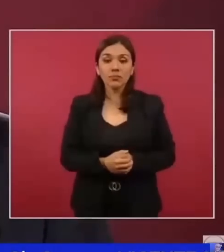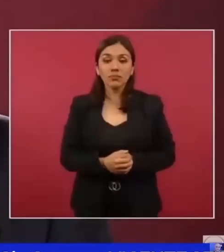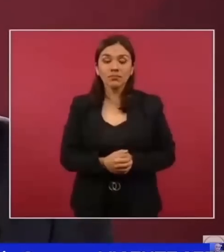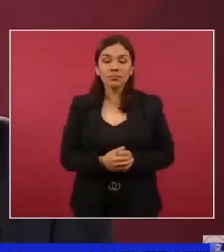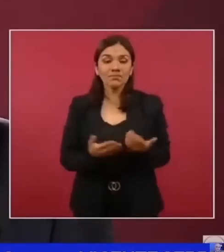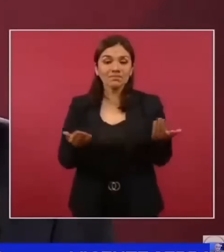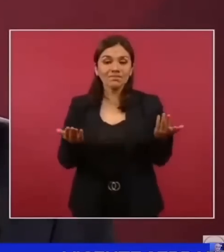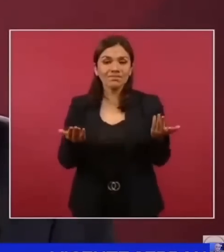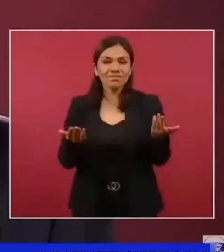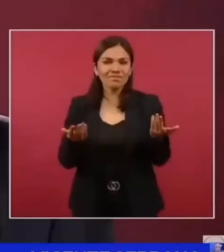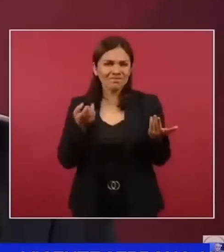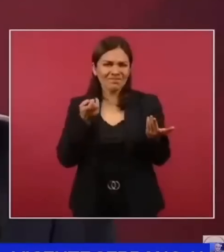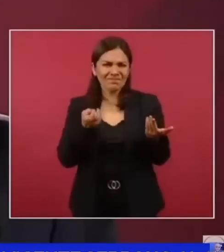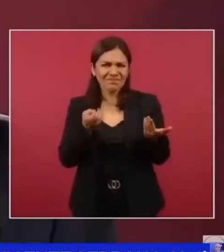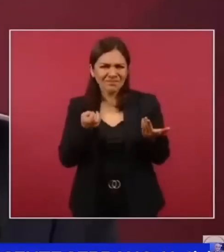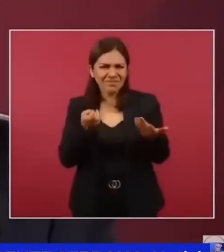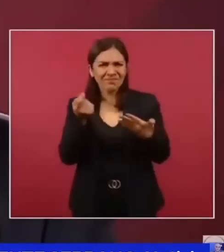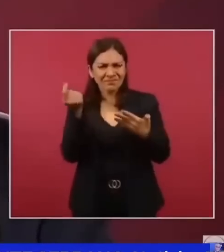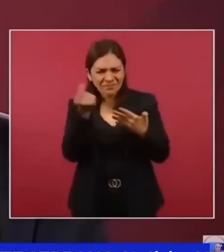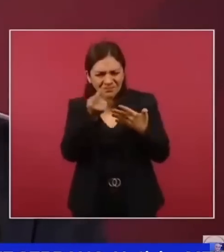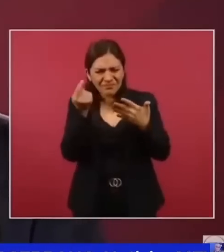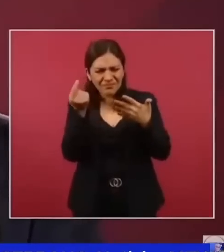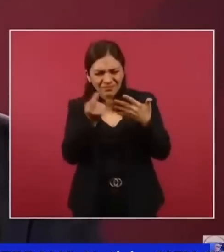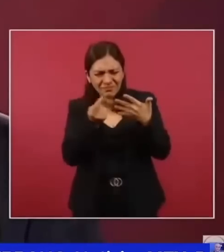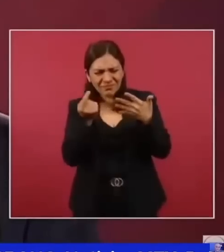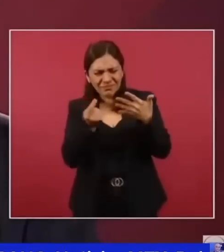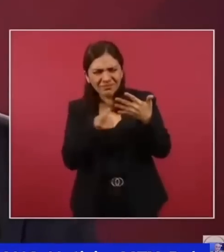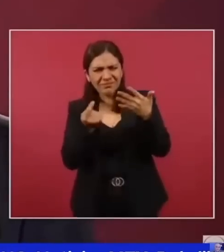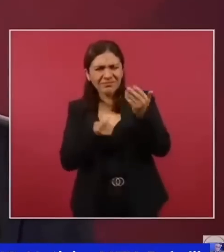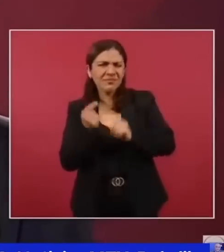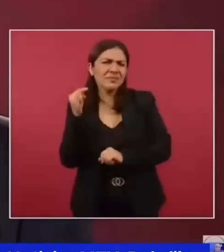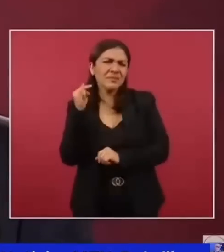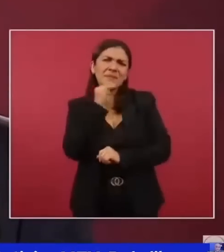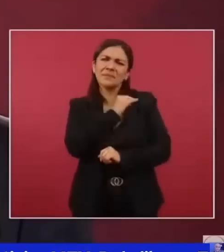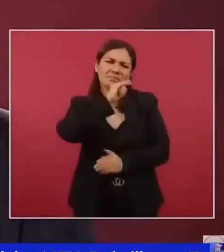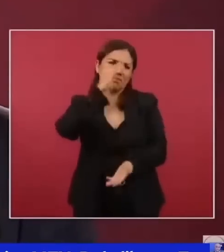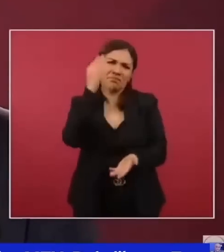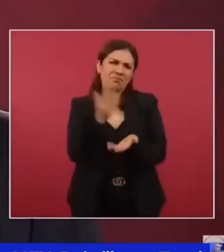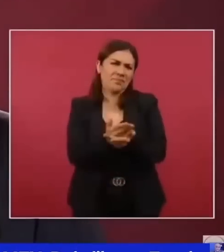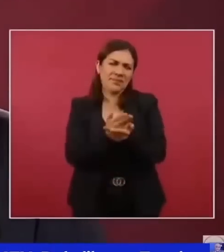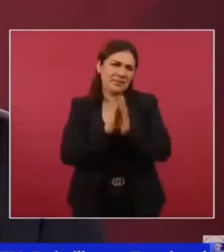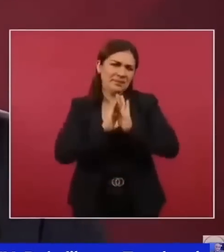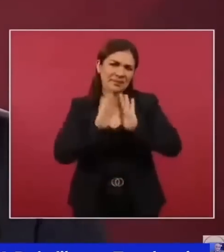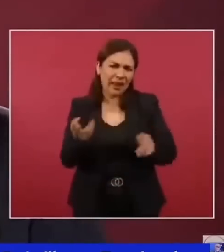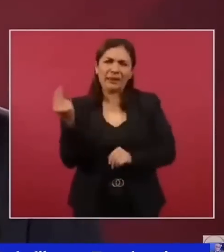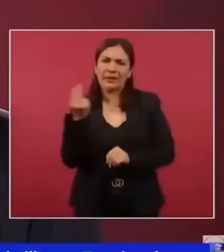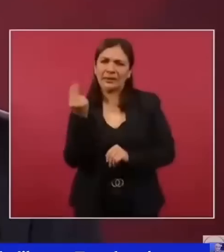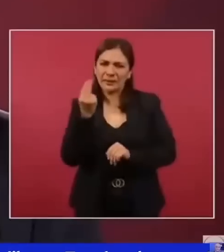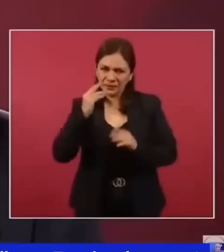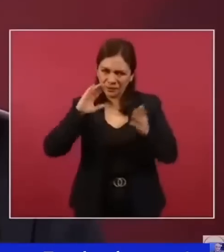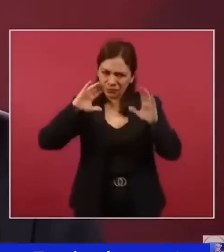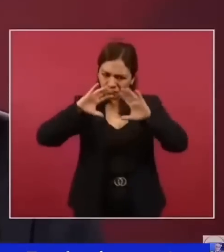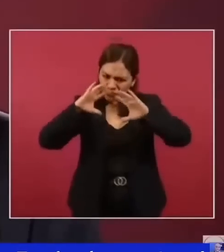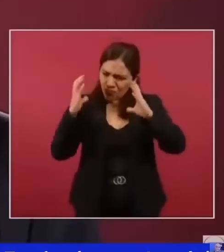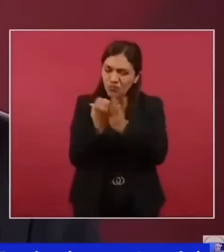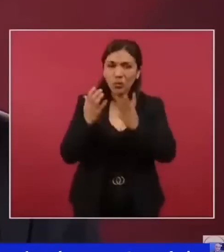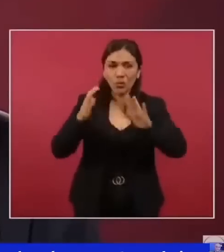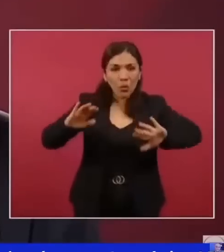Entonces ya basta de hipocresías. Vamos a cambiar el mundo.